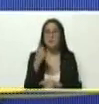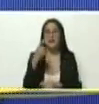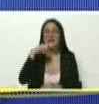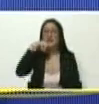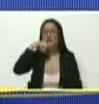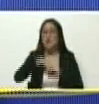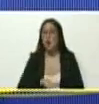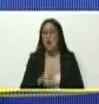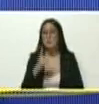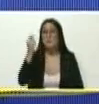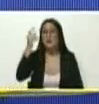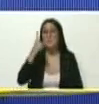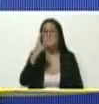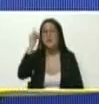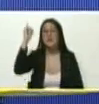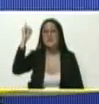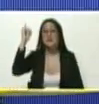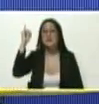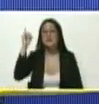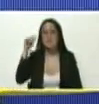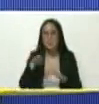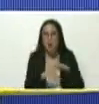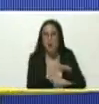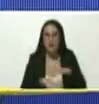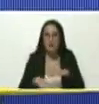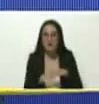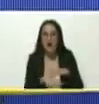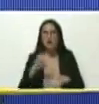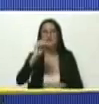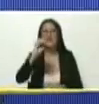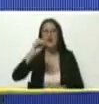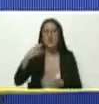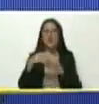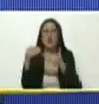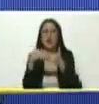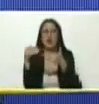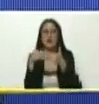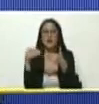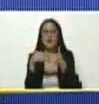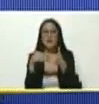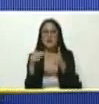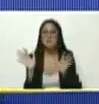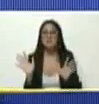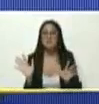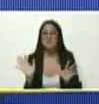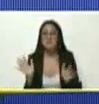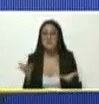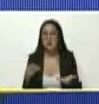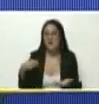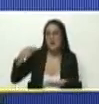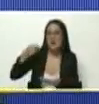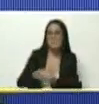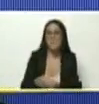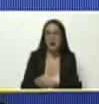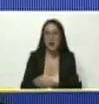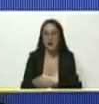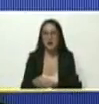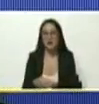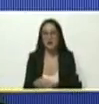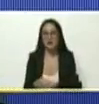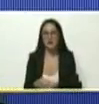historia, llegó a cotizarse por debajo de cero dólar, prácticamente que había que pagar